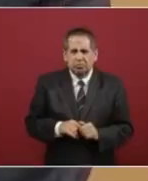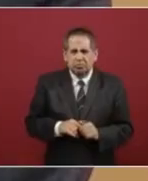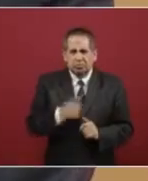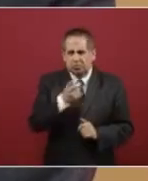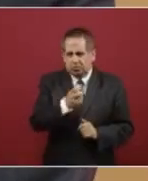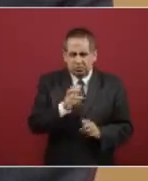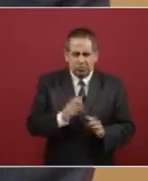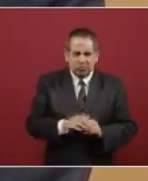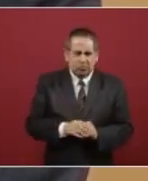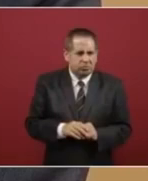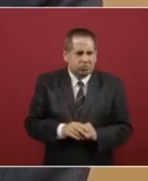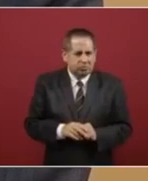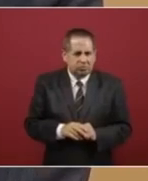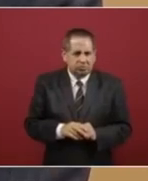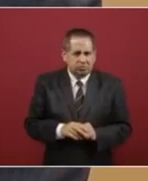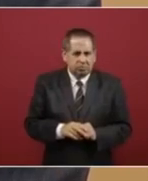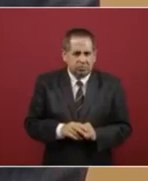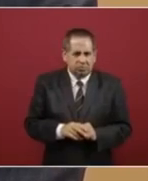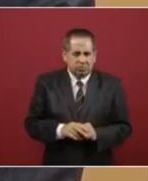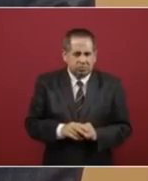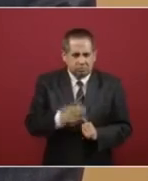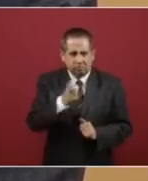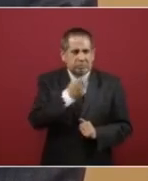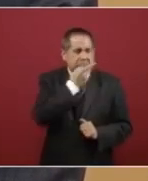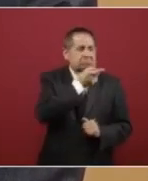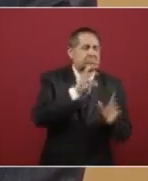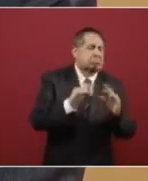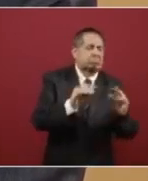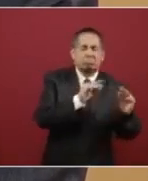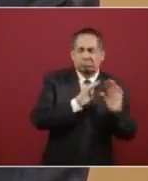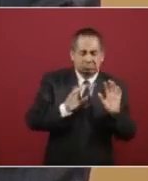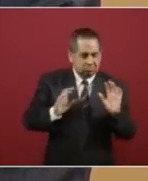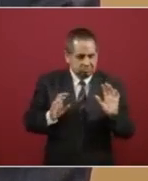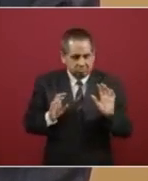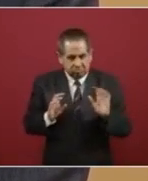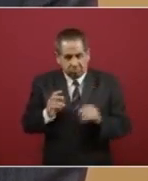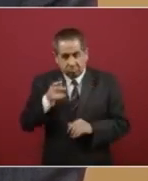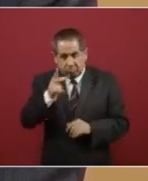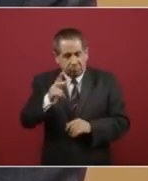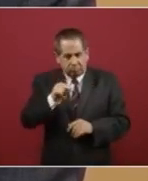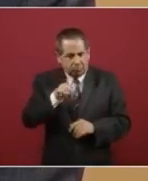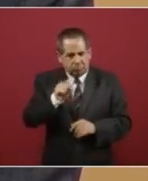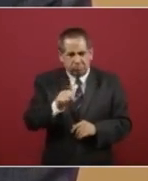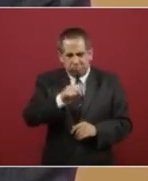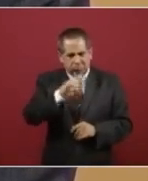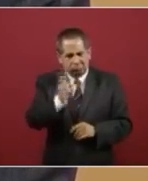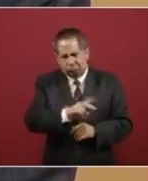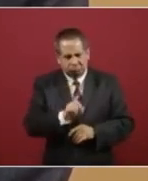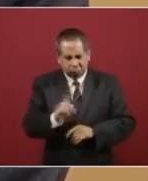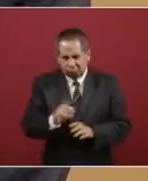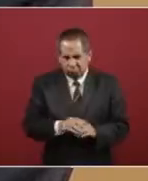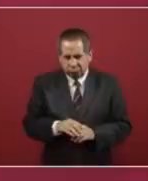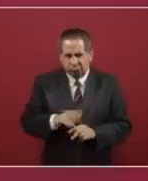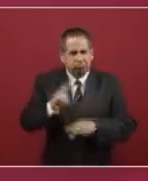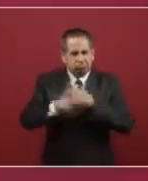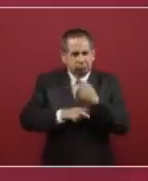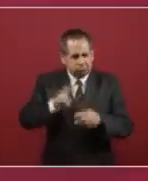eso se dice, pero no es cierto, y al